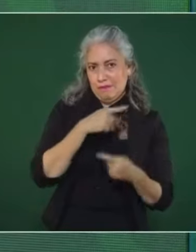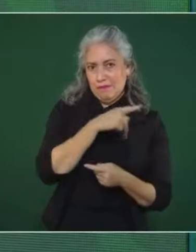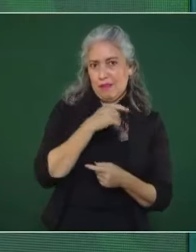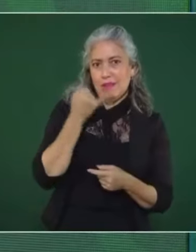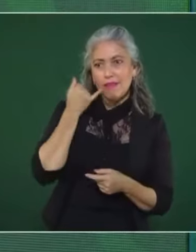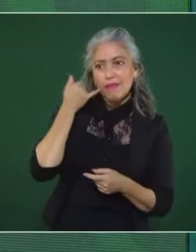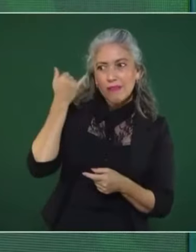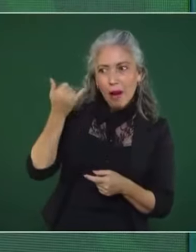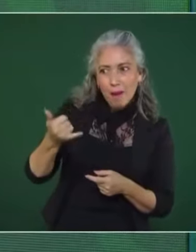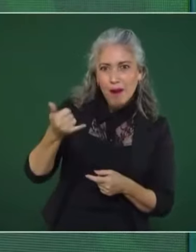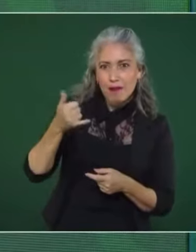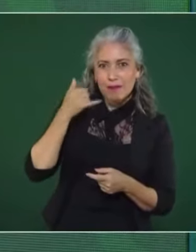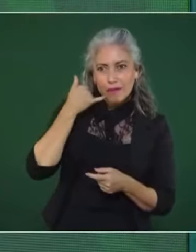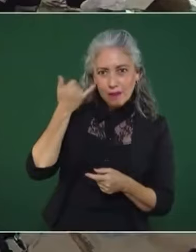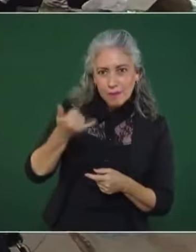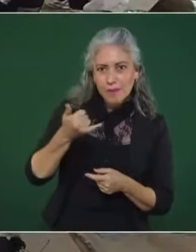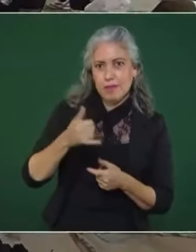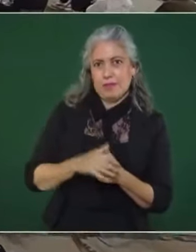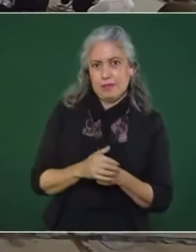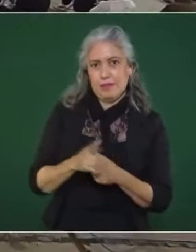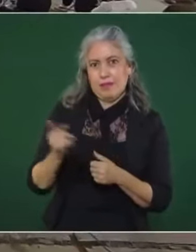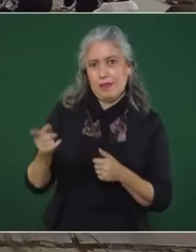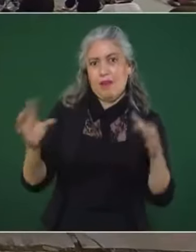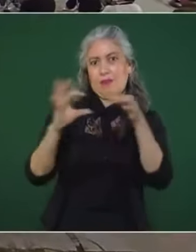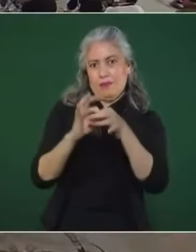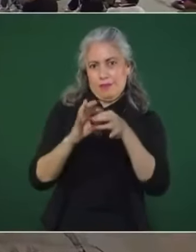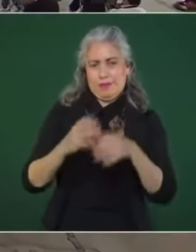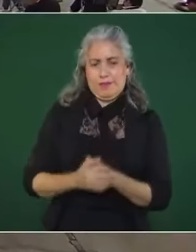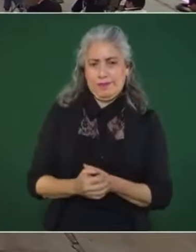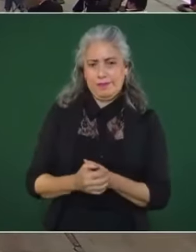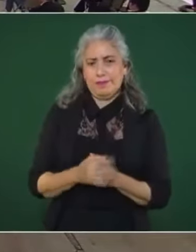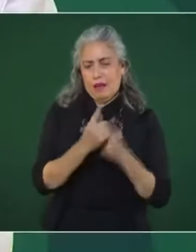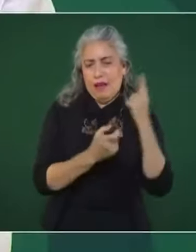o de unos miembros de la delincuencia. A partir de ahí,